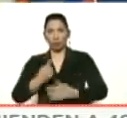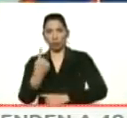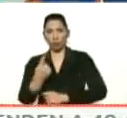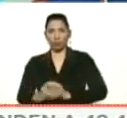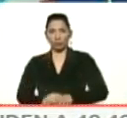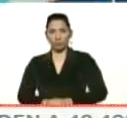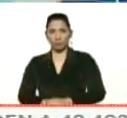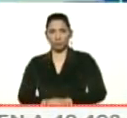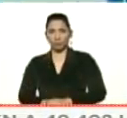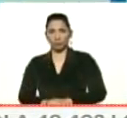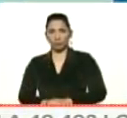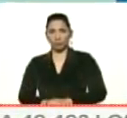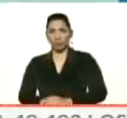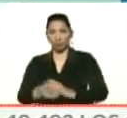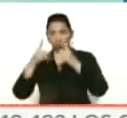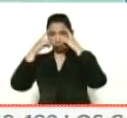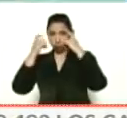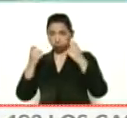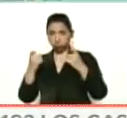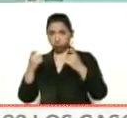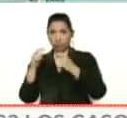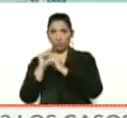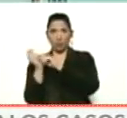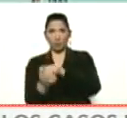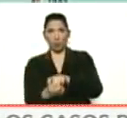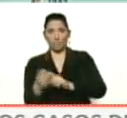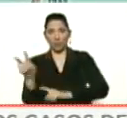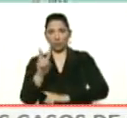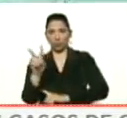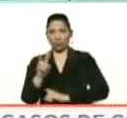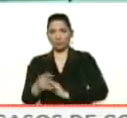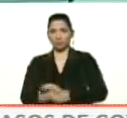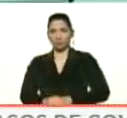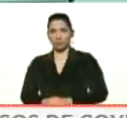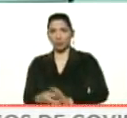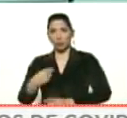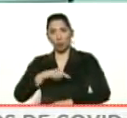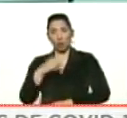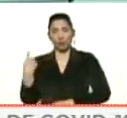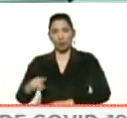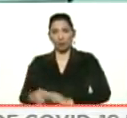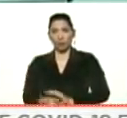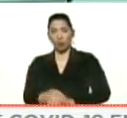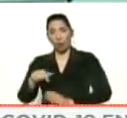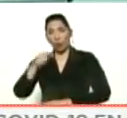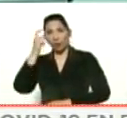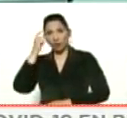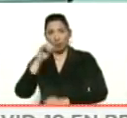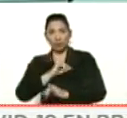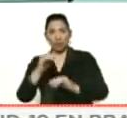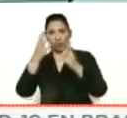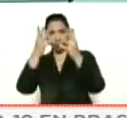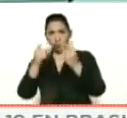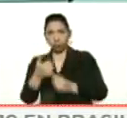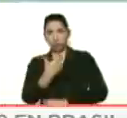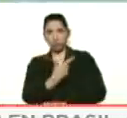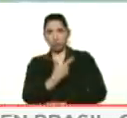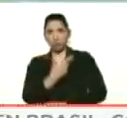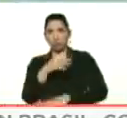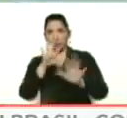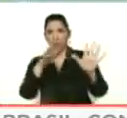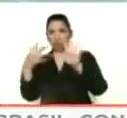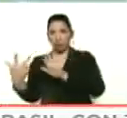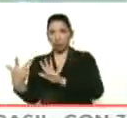algunos prospectos del béisbol venezolano. Nosotros tenemos al día de hoy ya contado